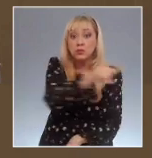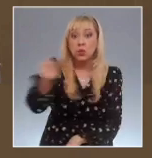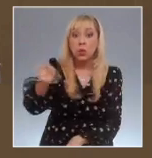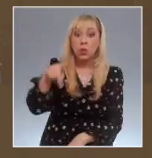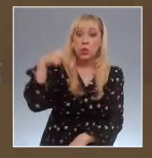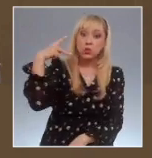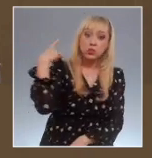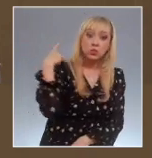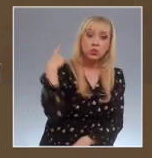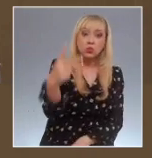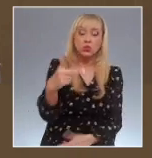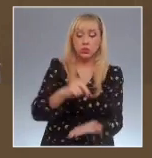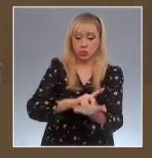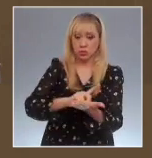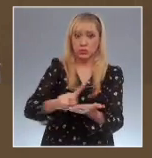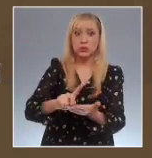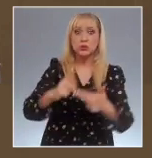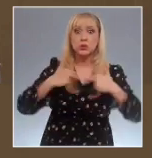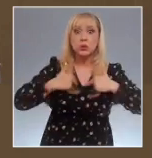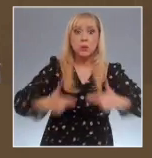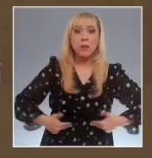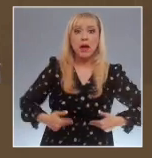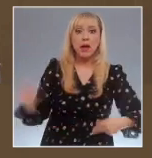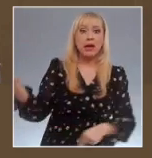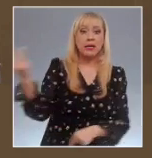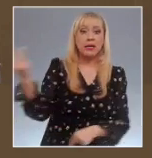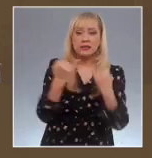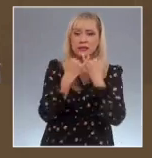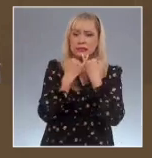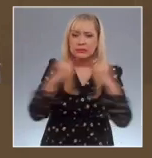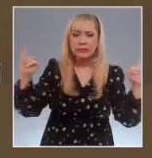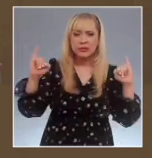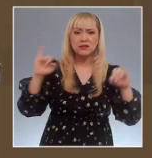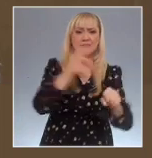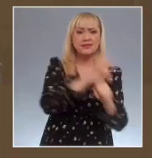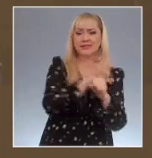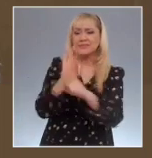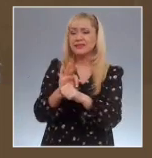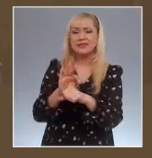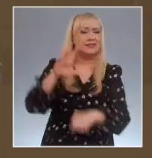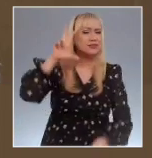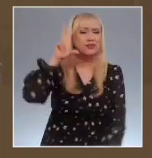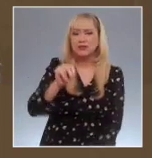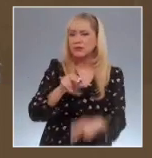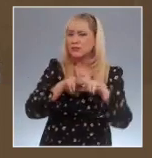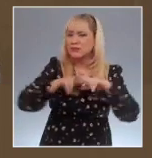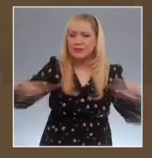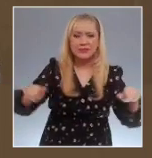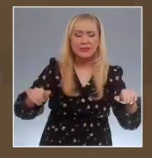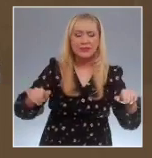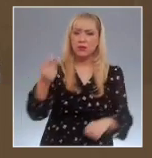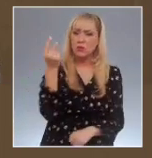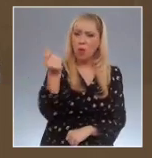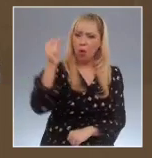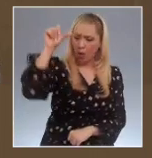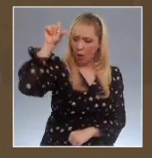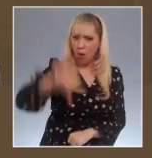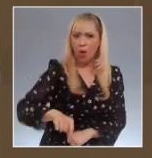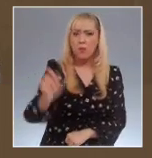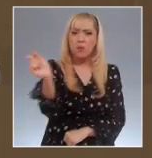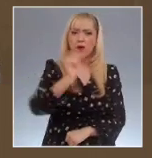una justicia independiente, imparcial, pronta, profesional y de